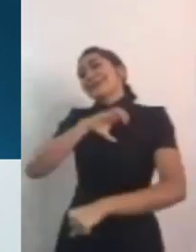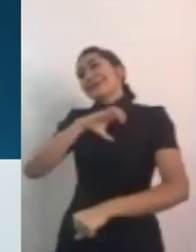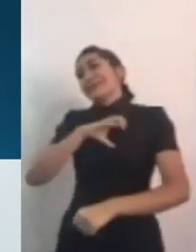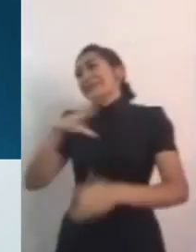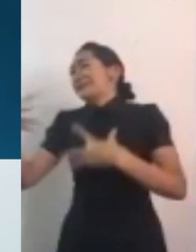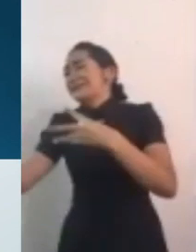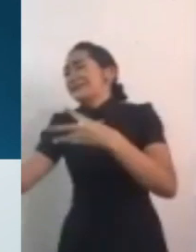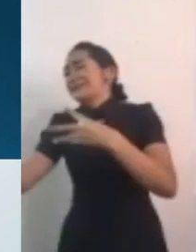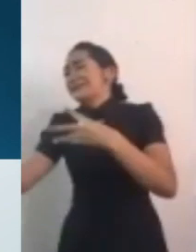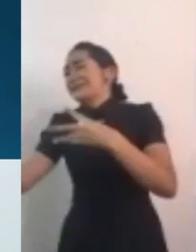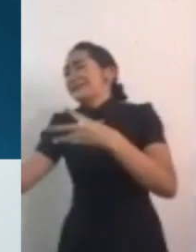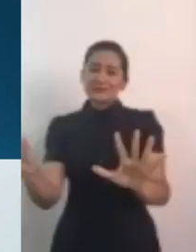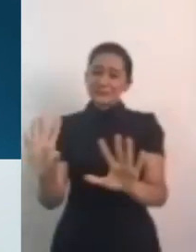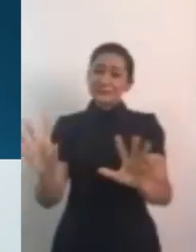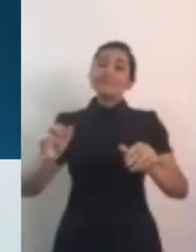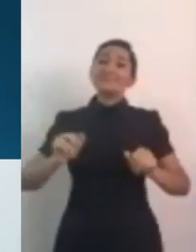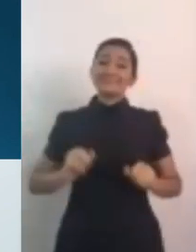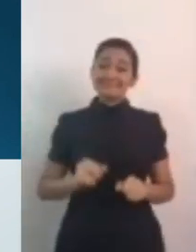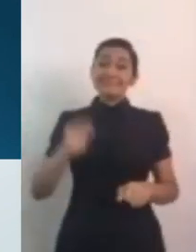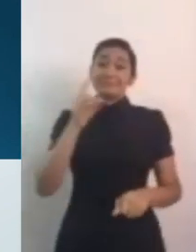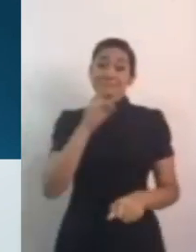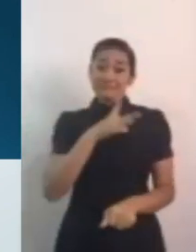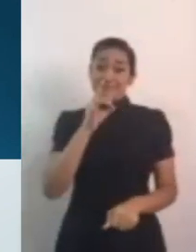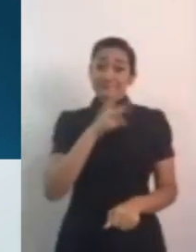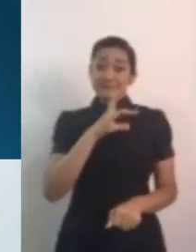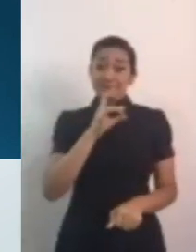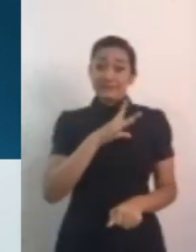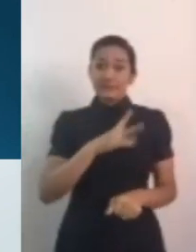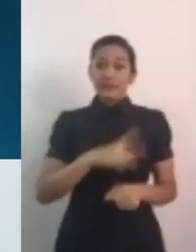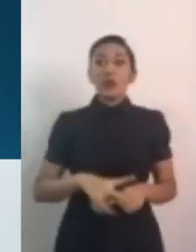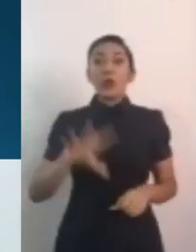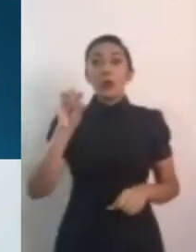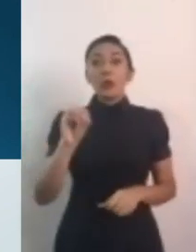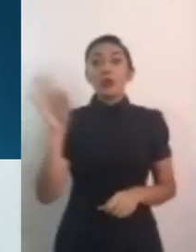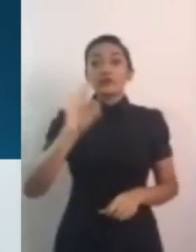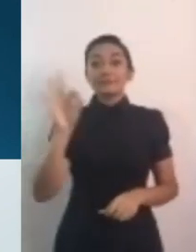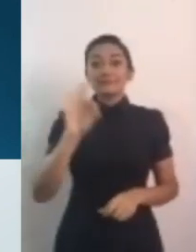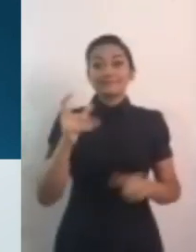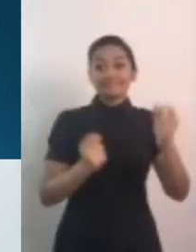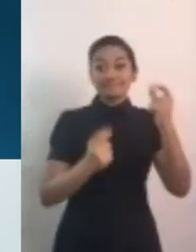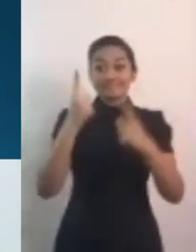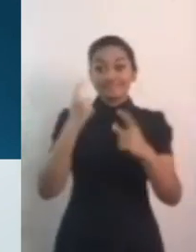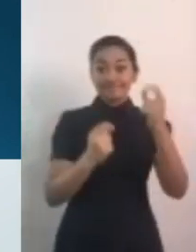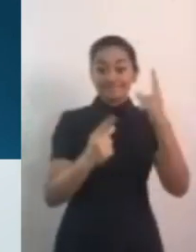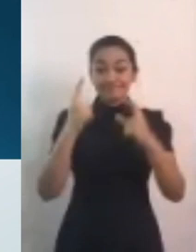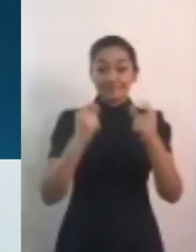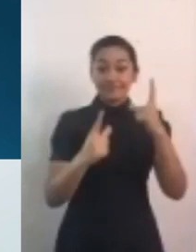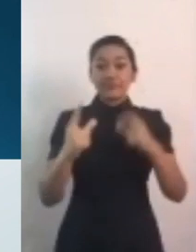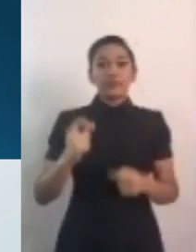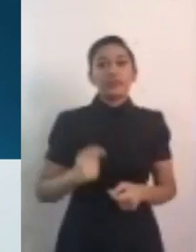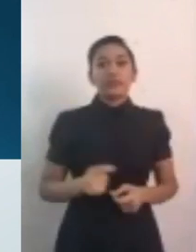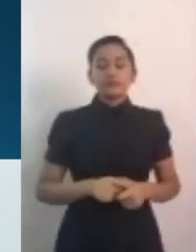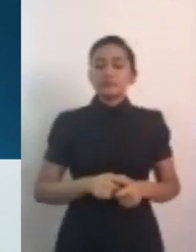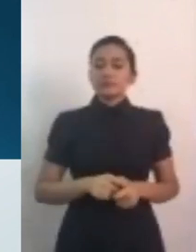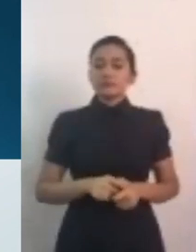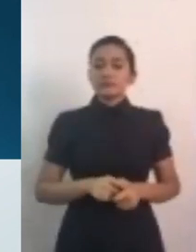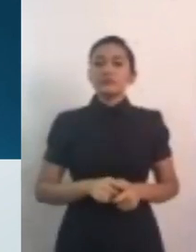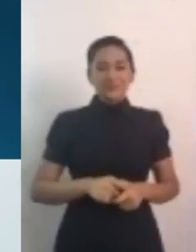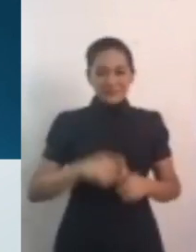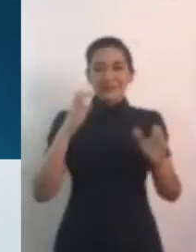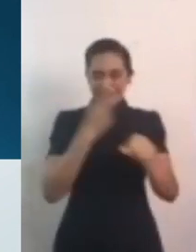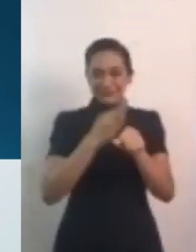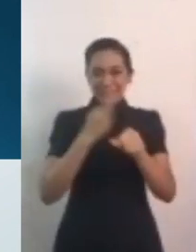estas personas, por ejemplo, por teléfono, es un temor al estigma, algo que no se esperaría, pero que vamos a ver en algunos